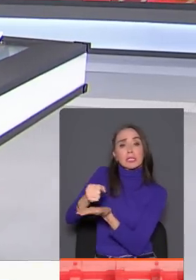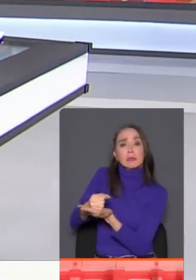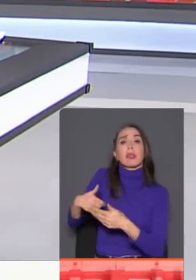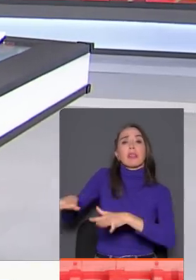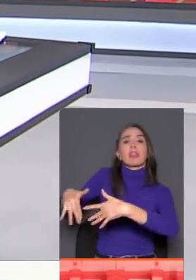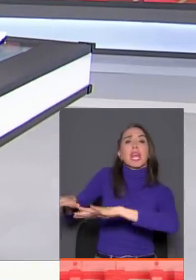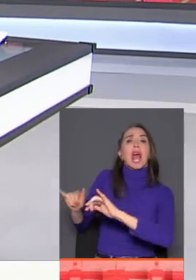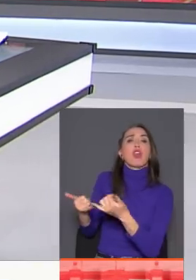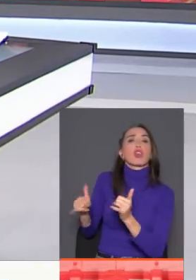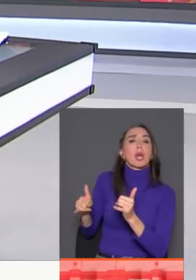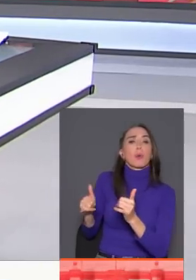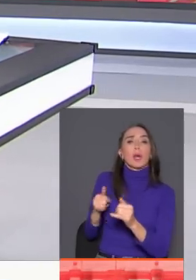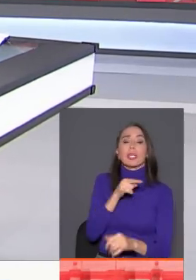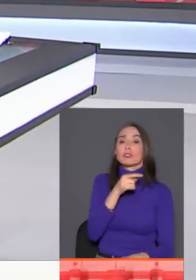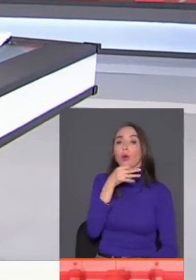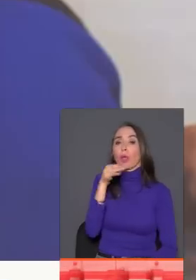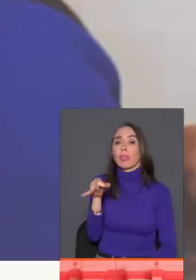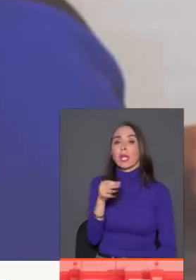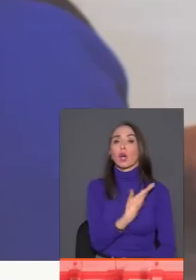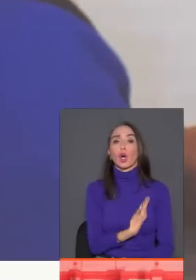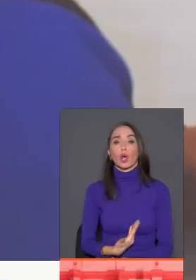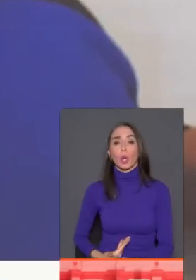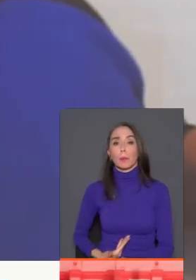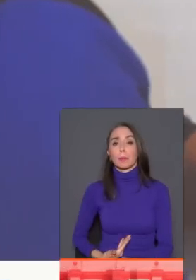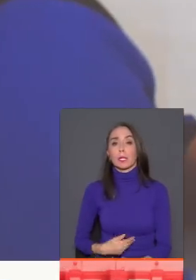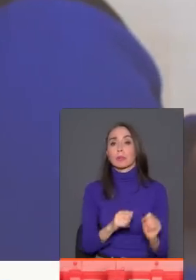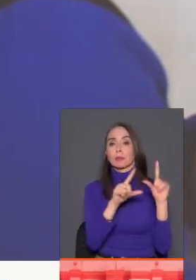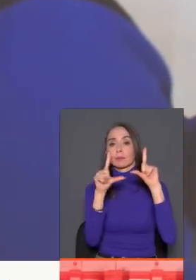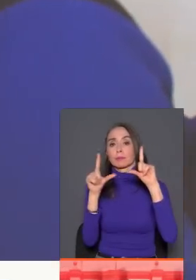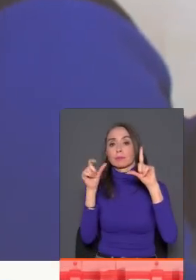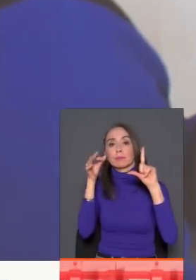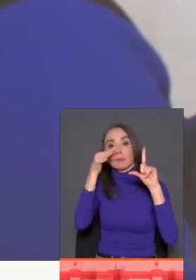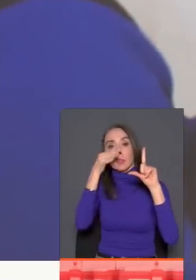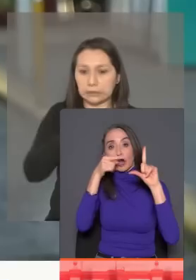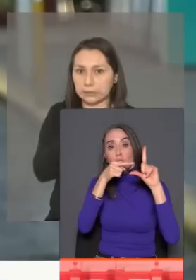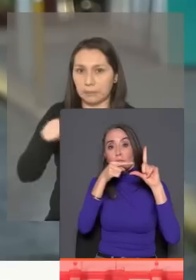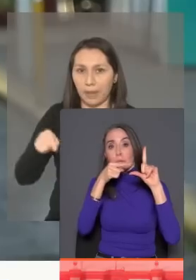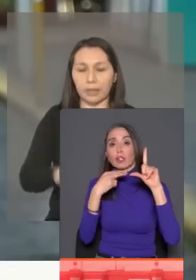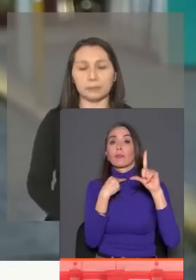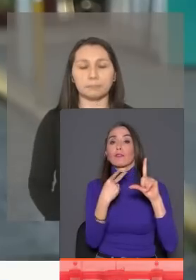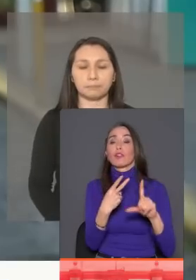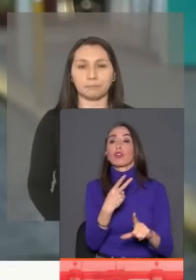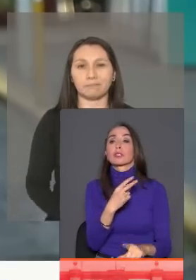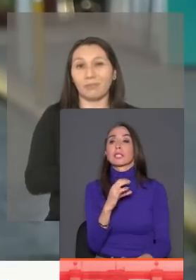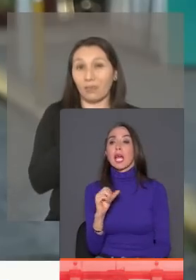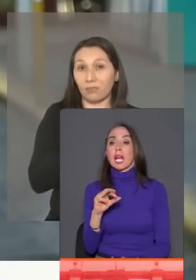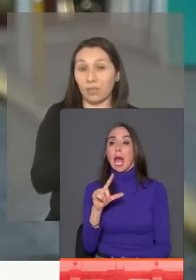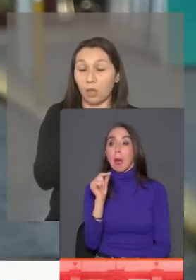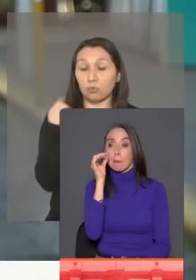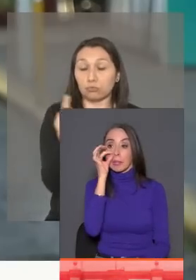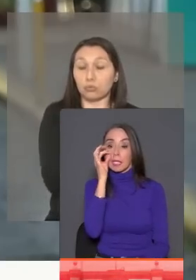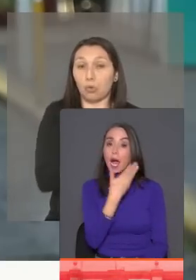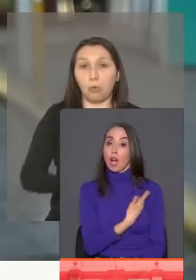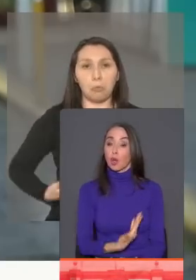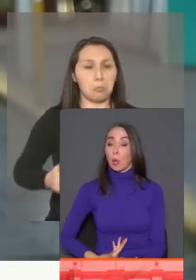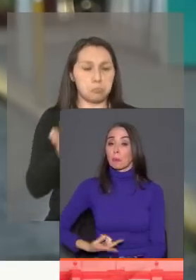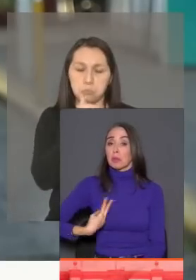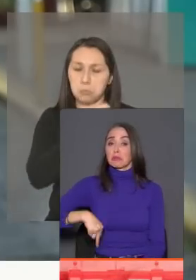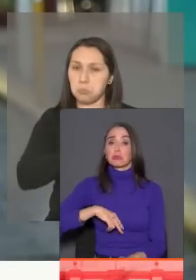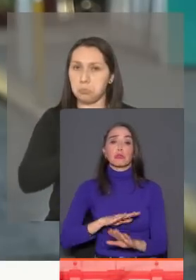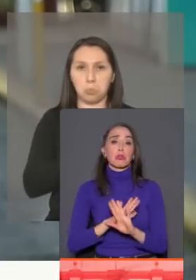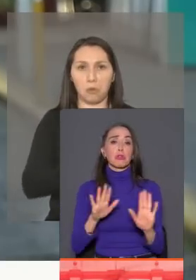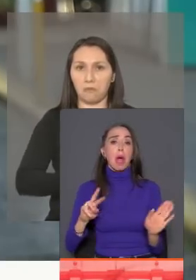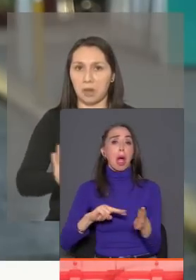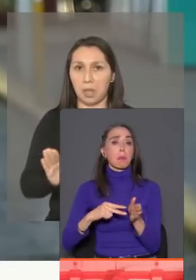fue un poco el mensaje del gobierno lo escuchamos en voz de la vocera camila vallejo la verdad es que como gobierno no tenemos ningún problema con